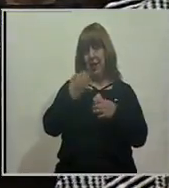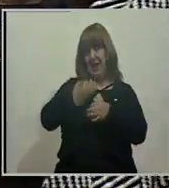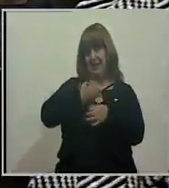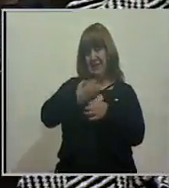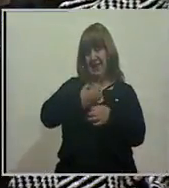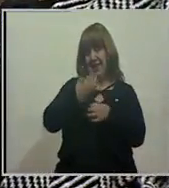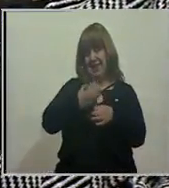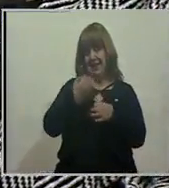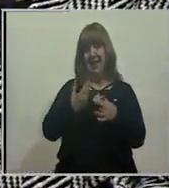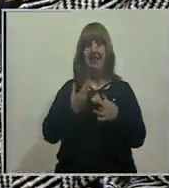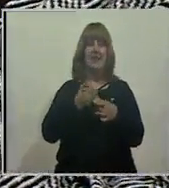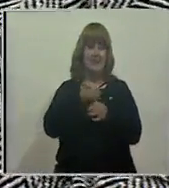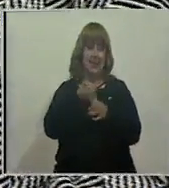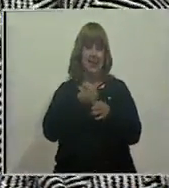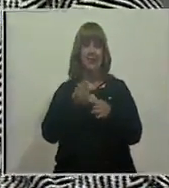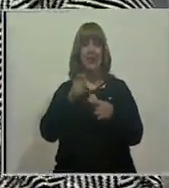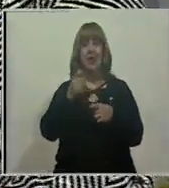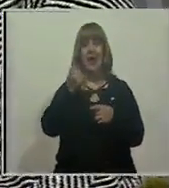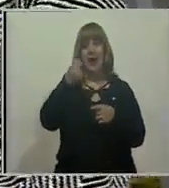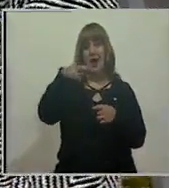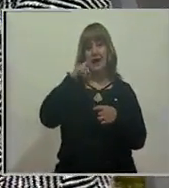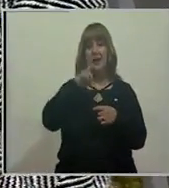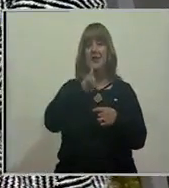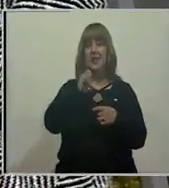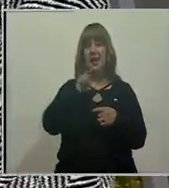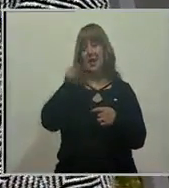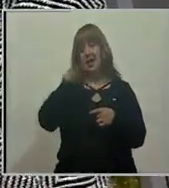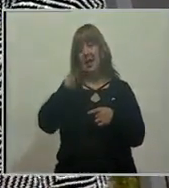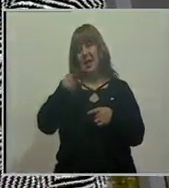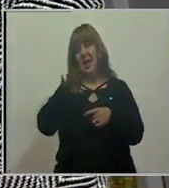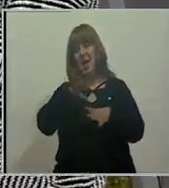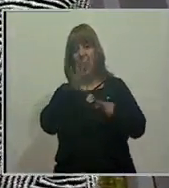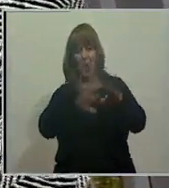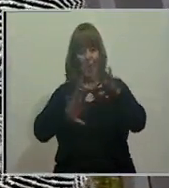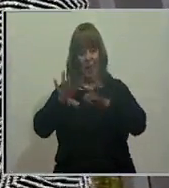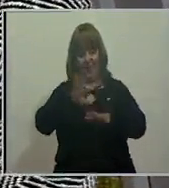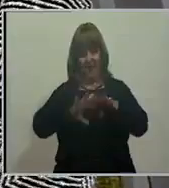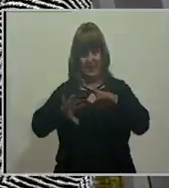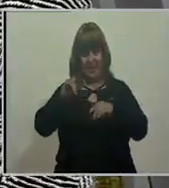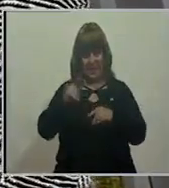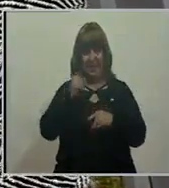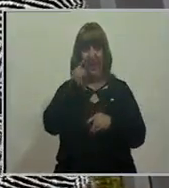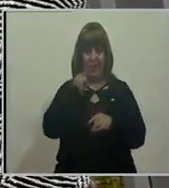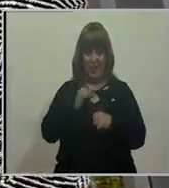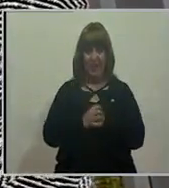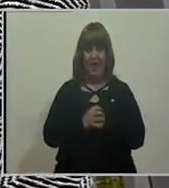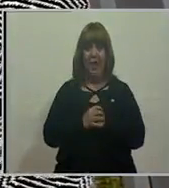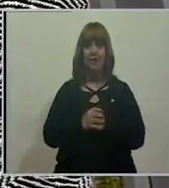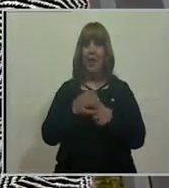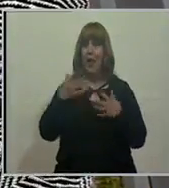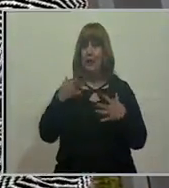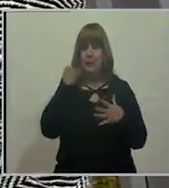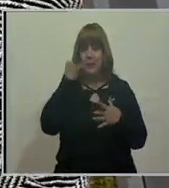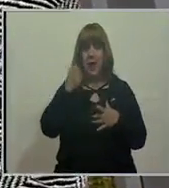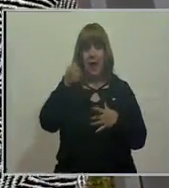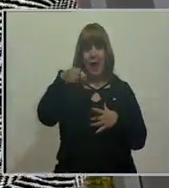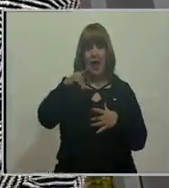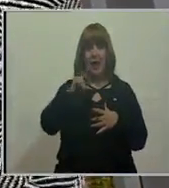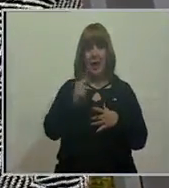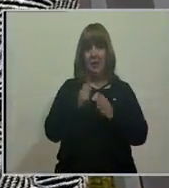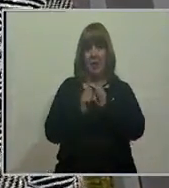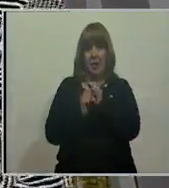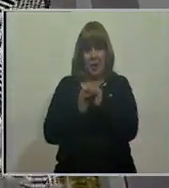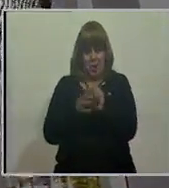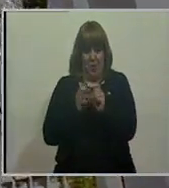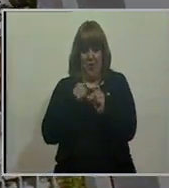La verdad, una genia. Y Anita Rusticini, que tiene que ver con la parte de la organización, ¿no? Anita, buen día. Buen día. Arrancamos con vos, Anita, ya que te tengo ahí en